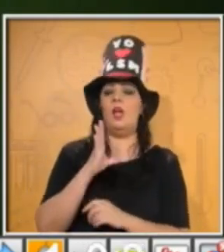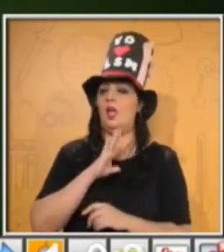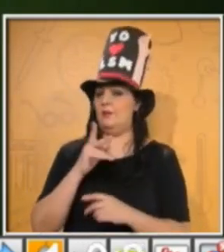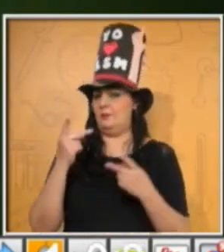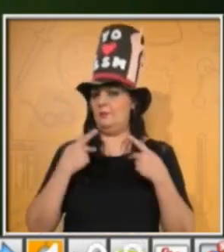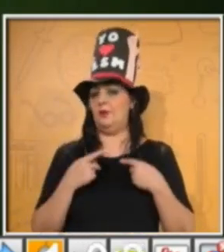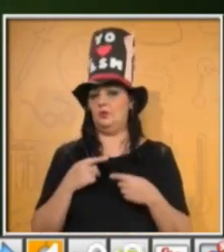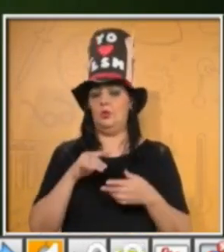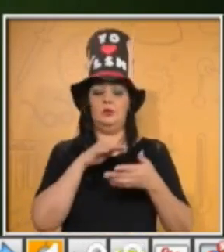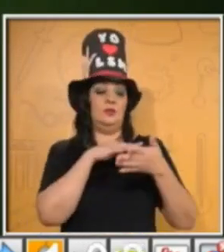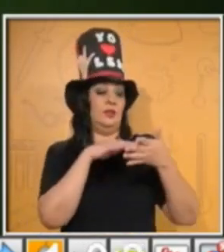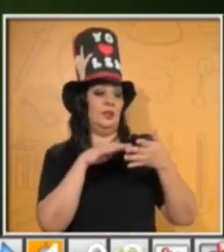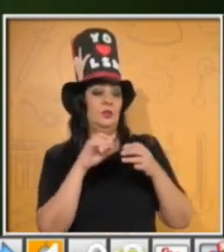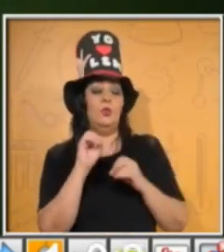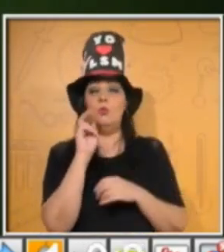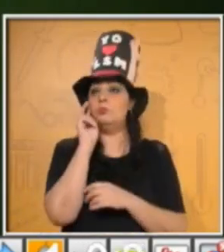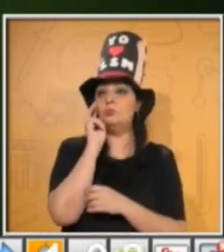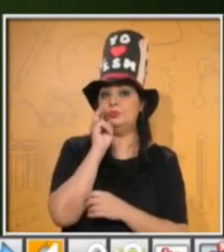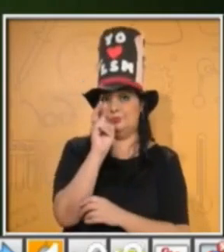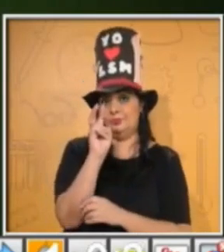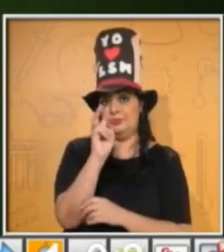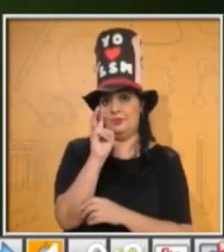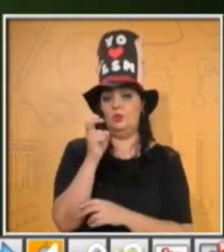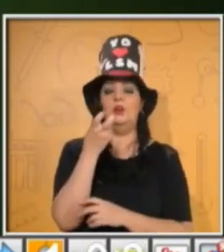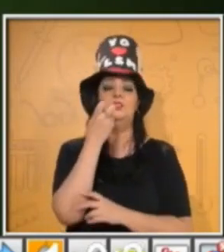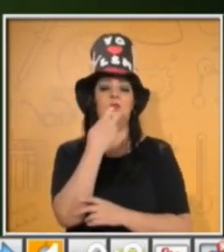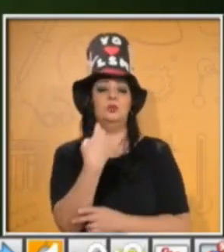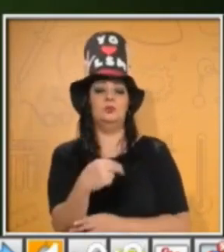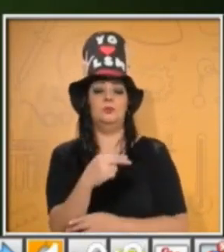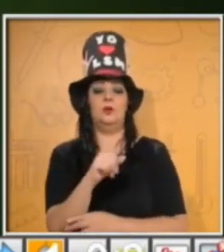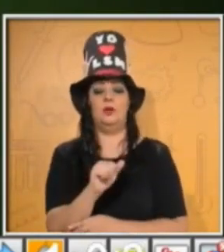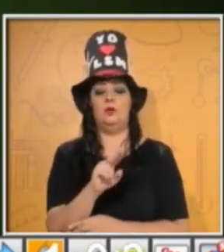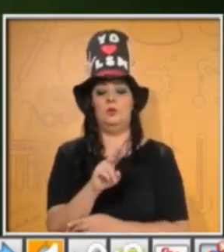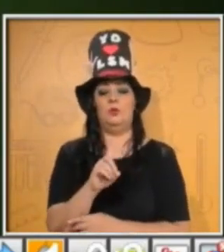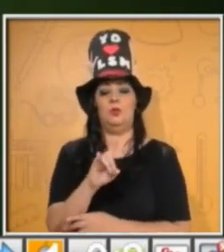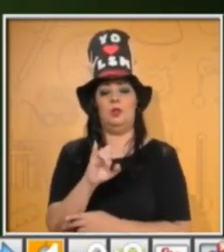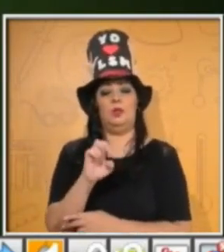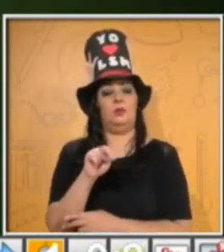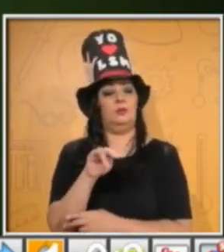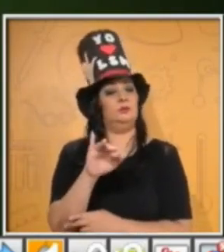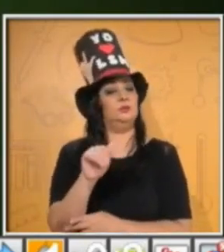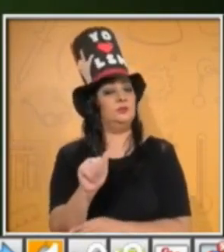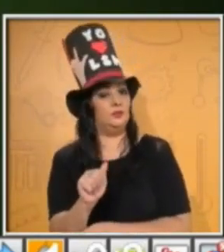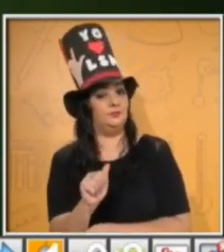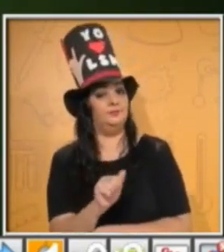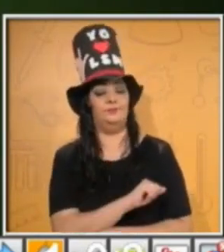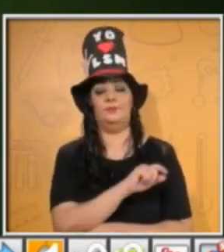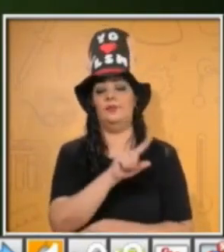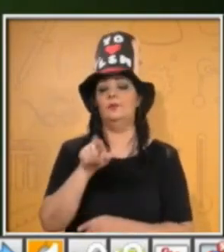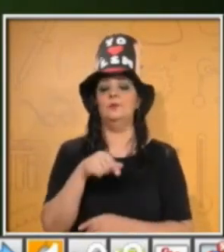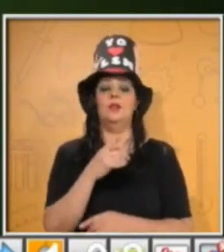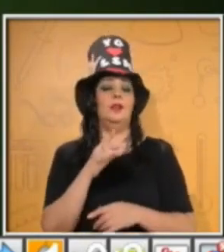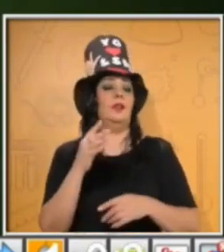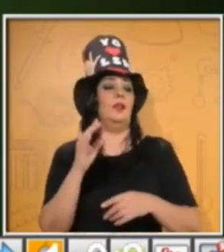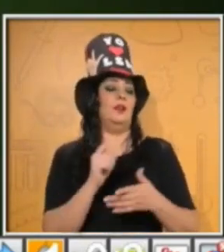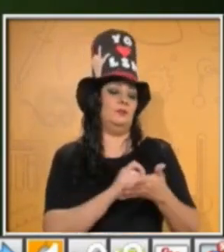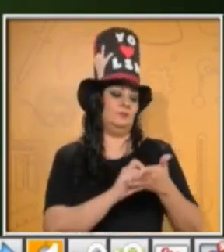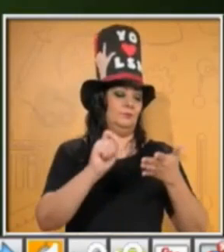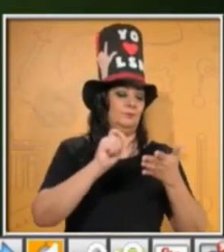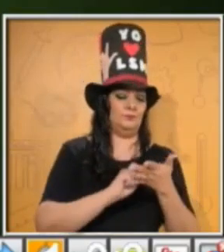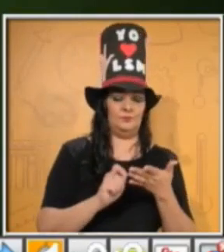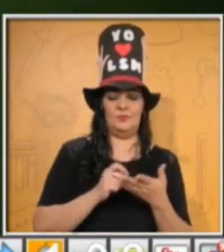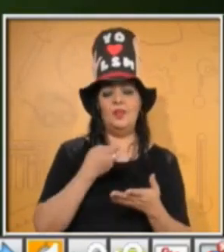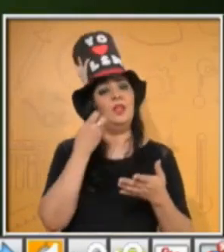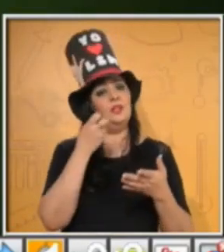personas que lo están leyendo o lo están viendo. Muy bien. Y el texto, que es la parte escrita en la que se basa la historia.